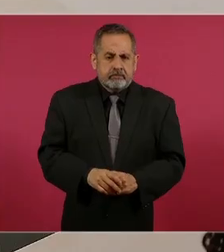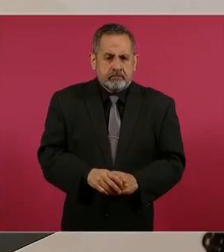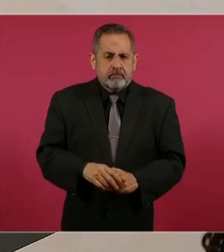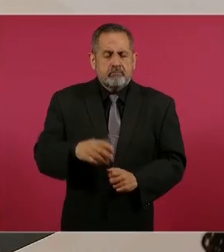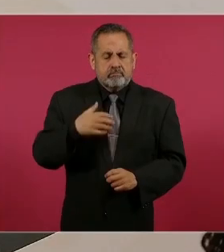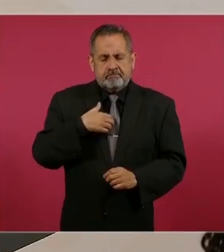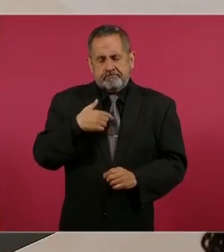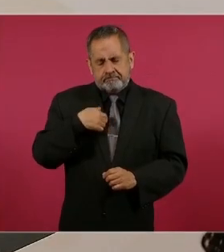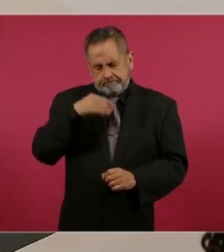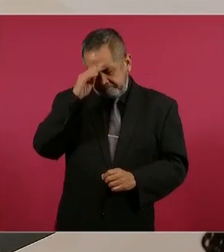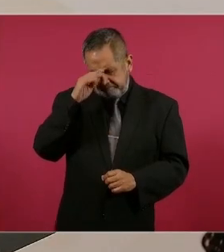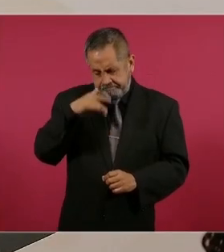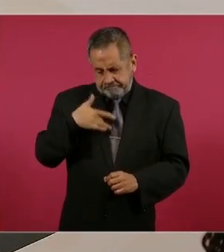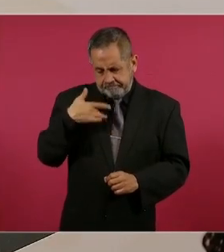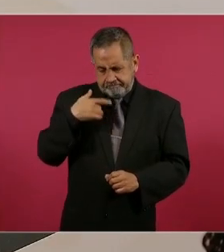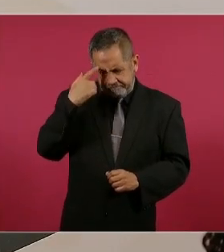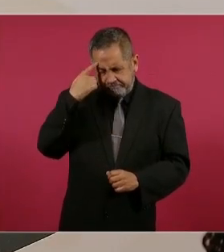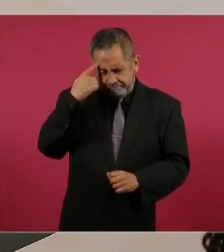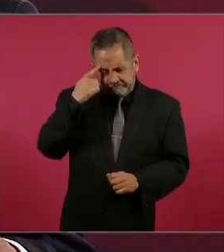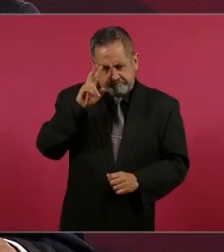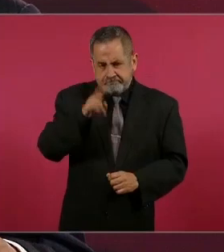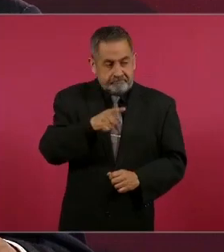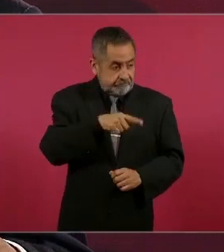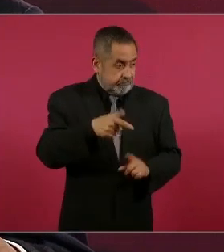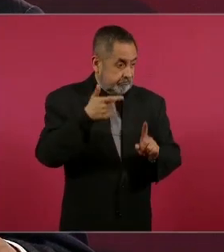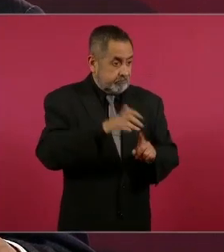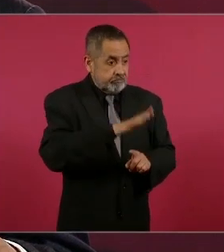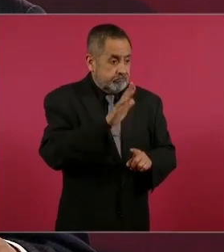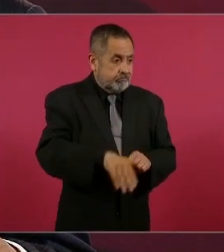lo considero muy dañino